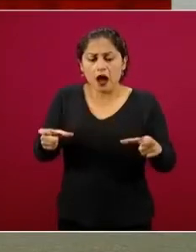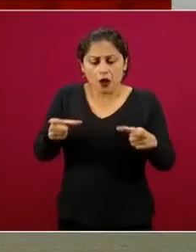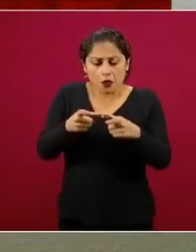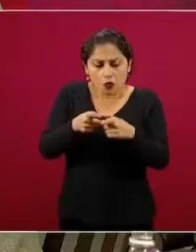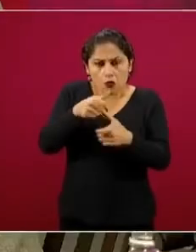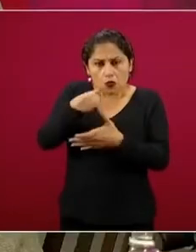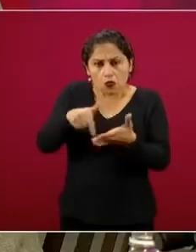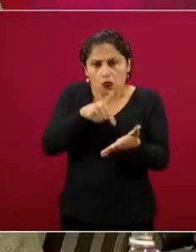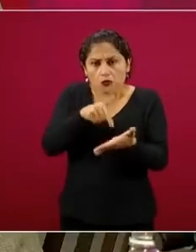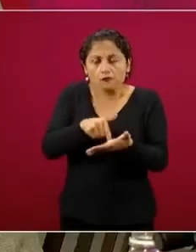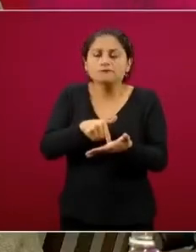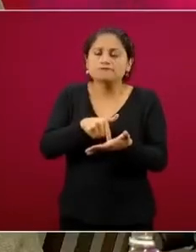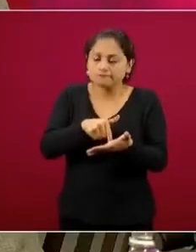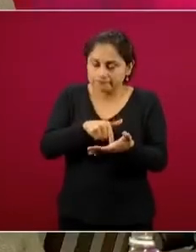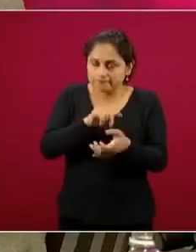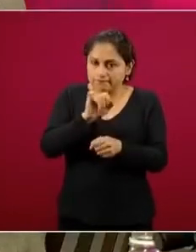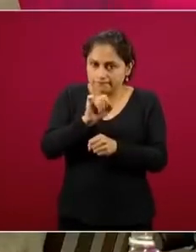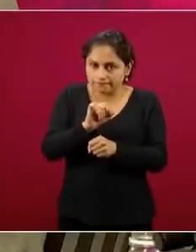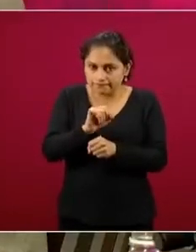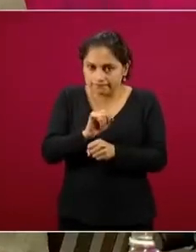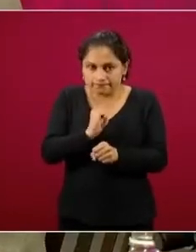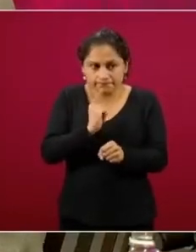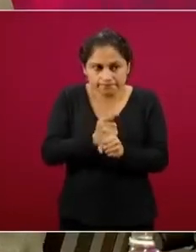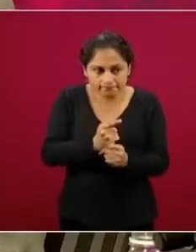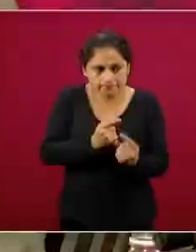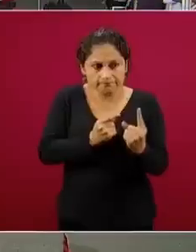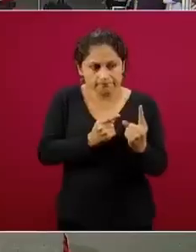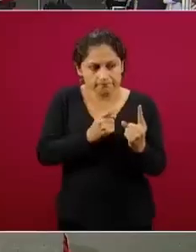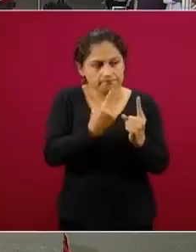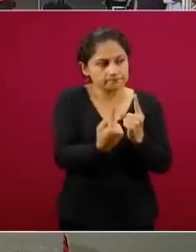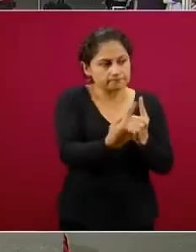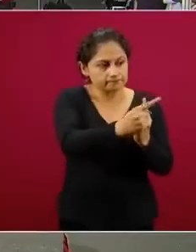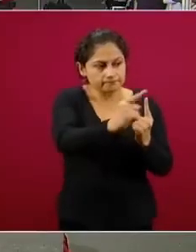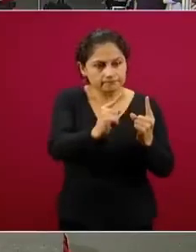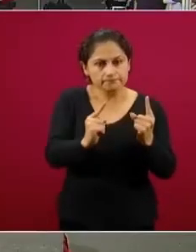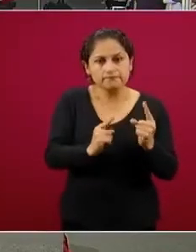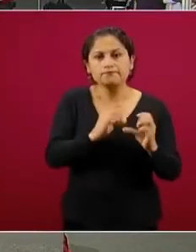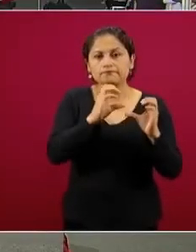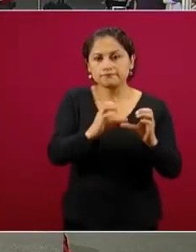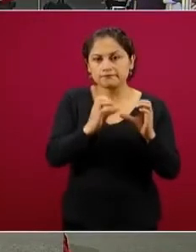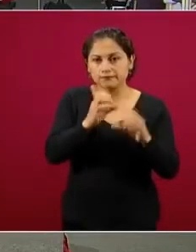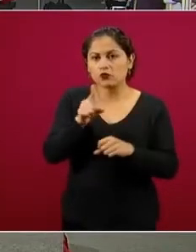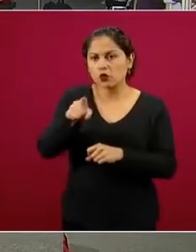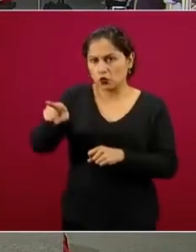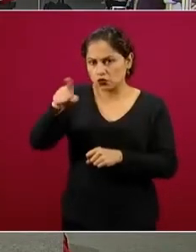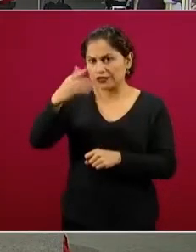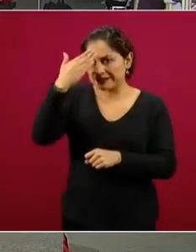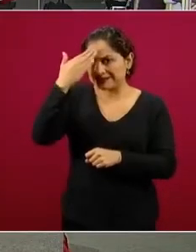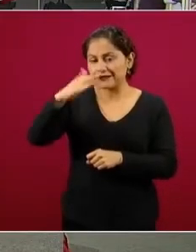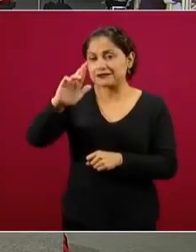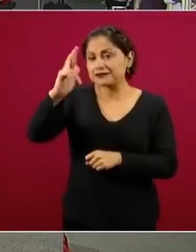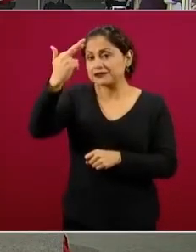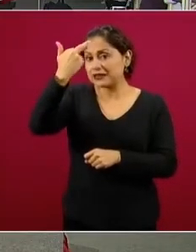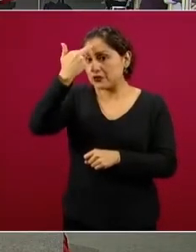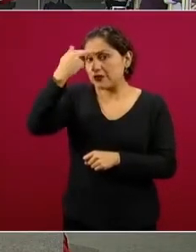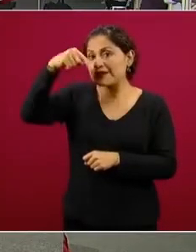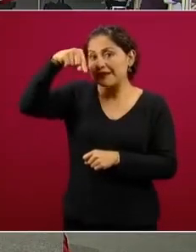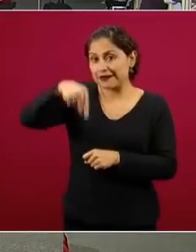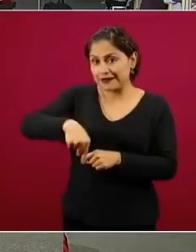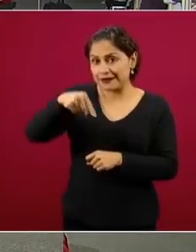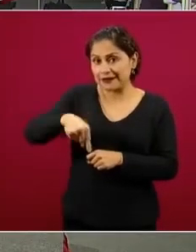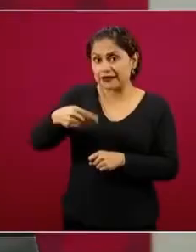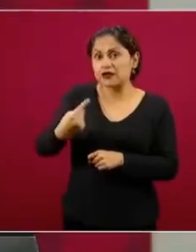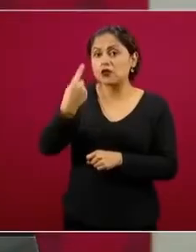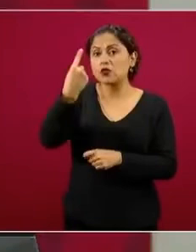mismas, como miembros de esta comunidad, lo experimentaron cuando tuvimos aquí un caso en una